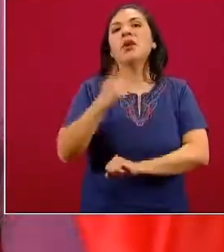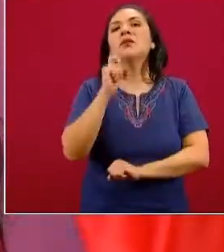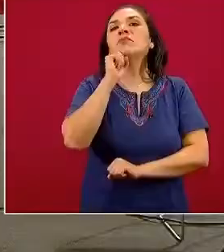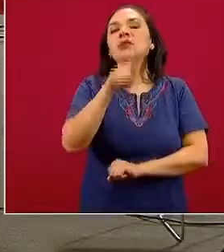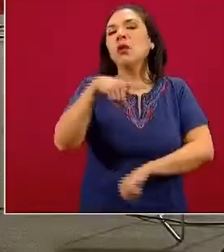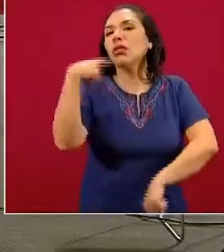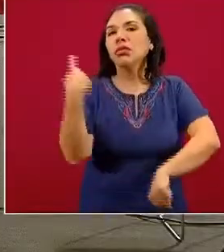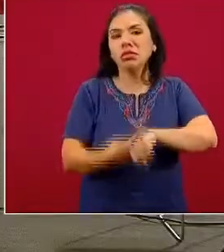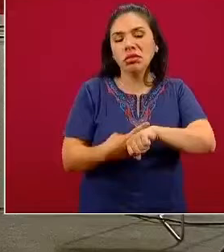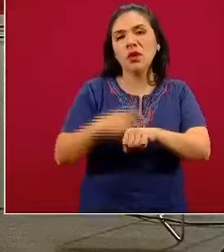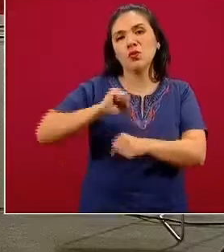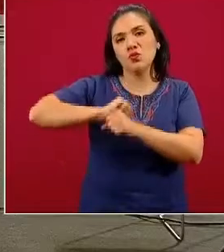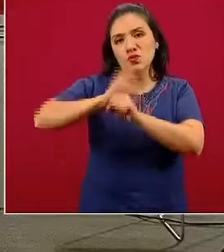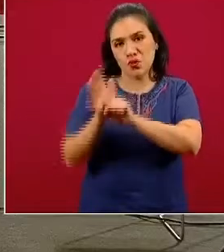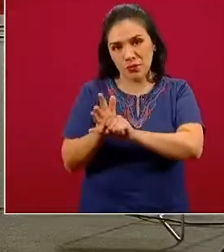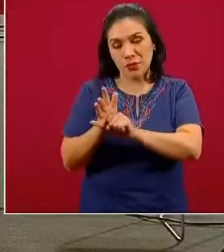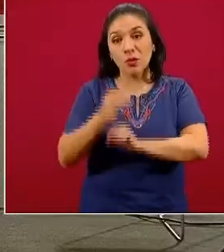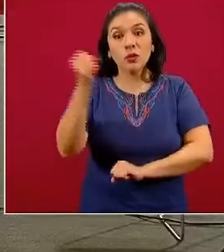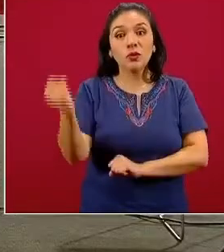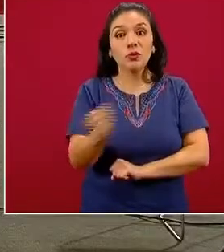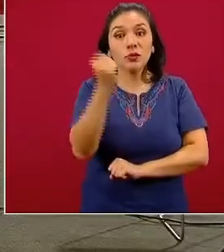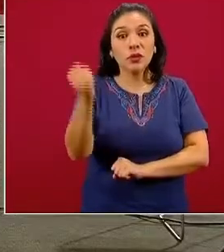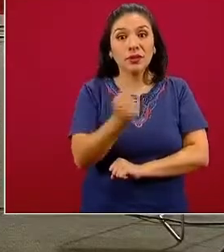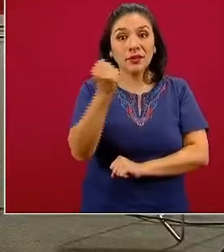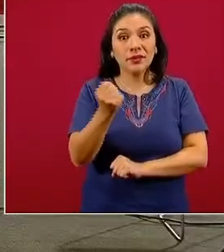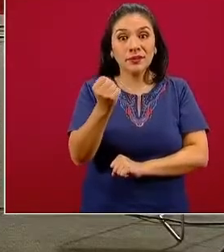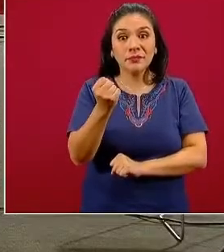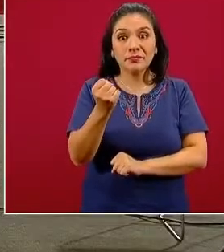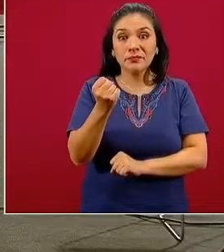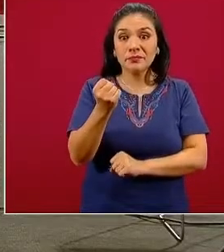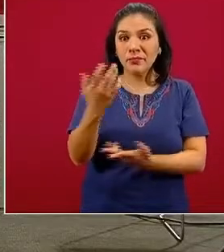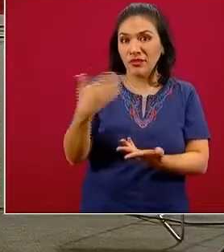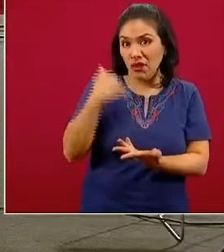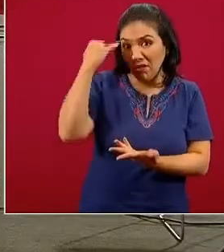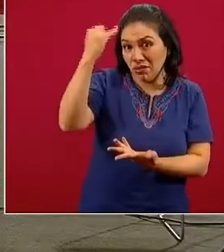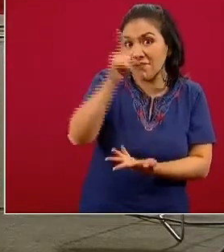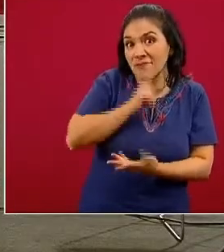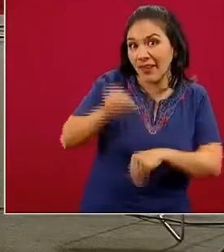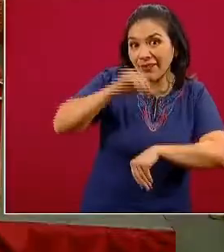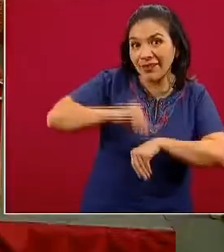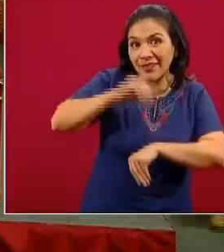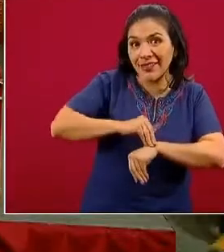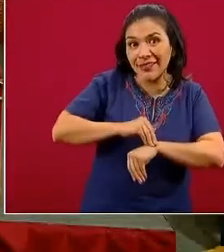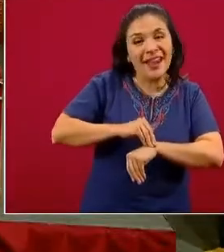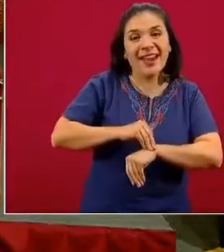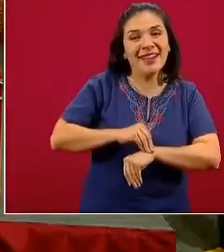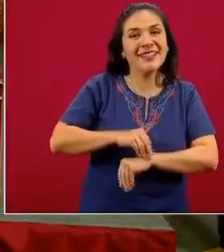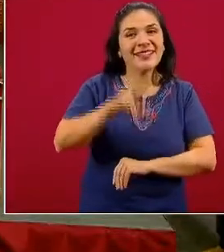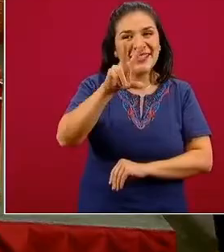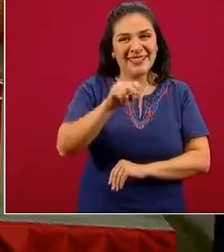cayó enferma de COVID-19. Afortunadamente, ¿no? Te estoy inventando algo diferente. No,